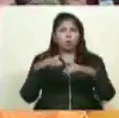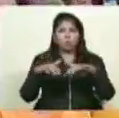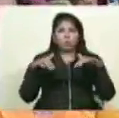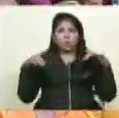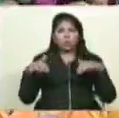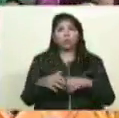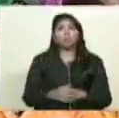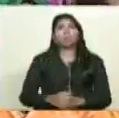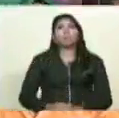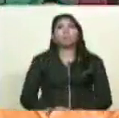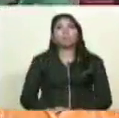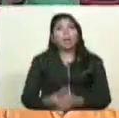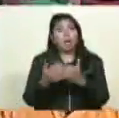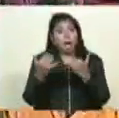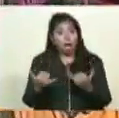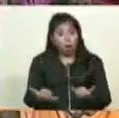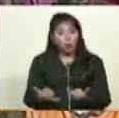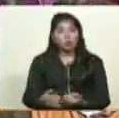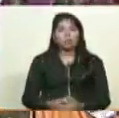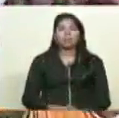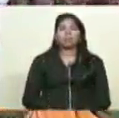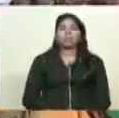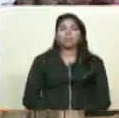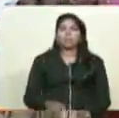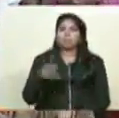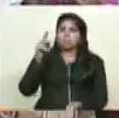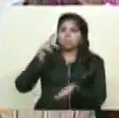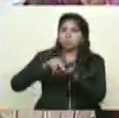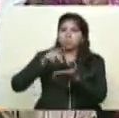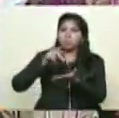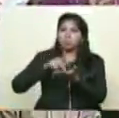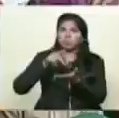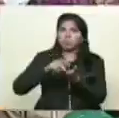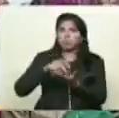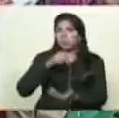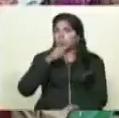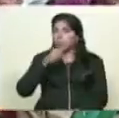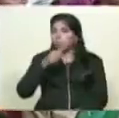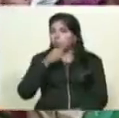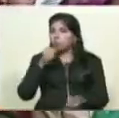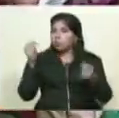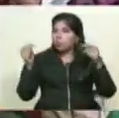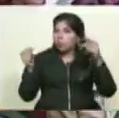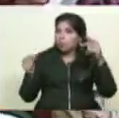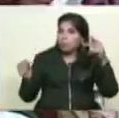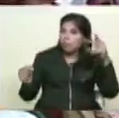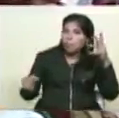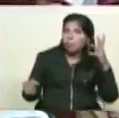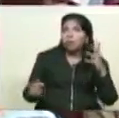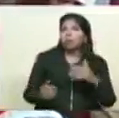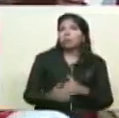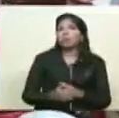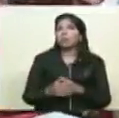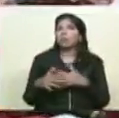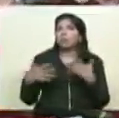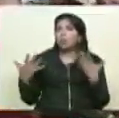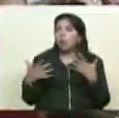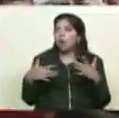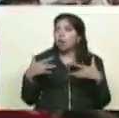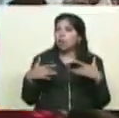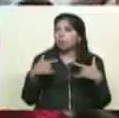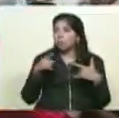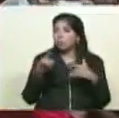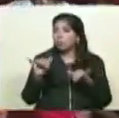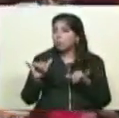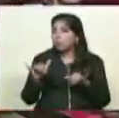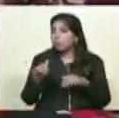Intervención. Vamos a darle la palabra al moderador, por favor, para continuar la dinámica que ustedes establecieron